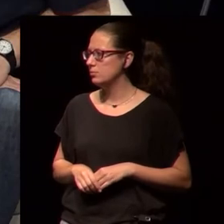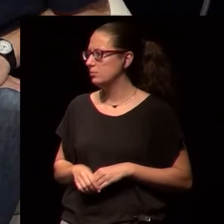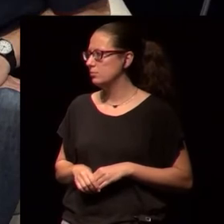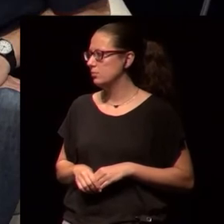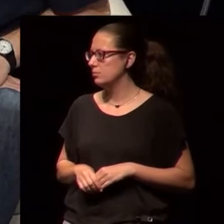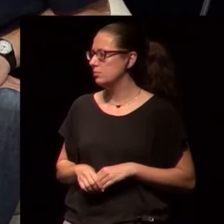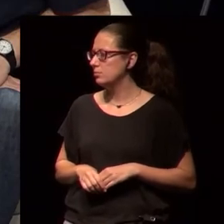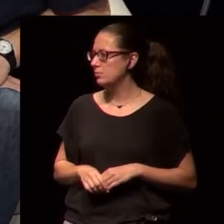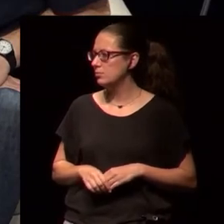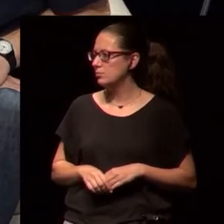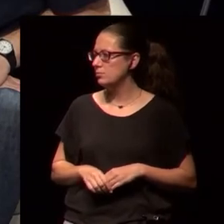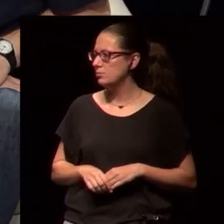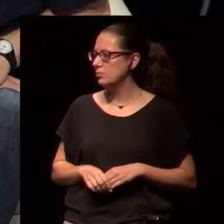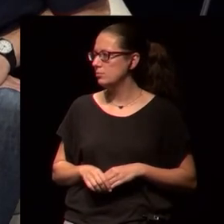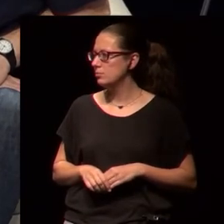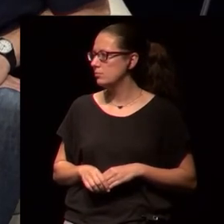Y Jenny.